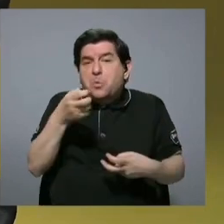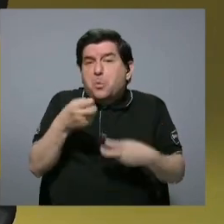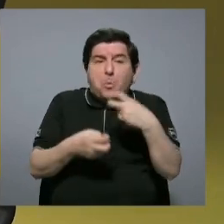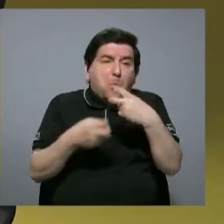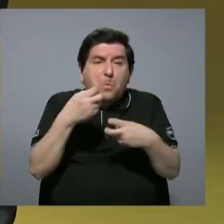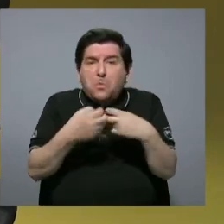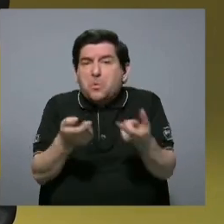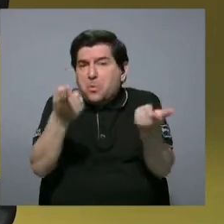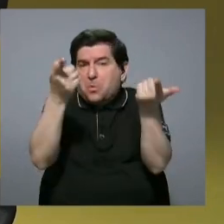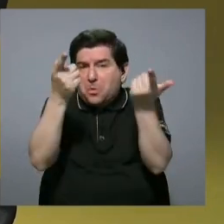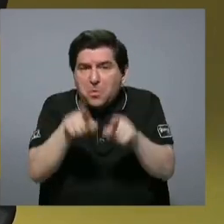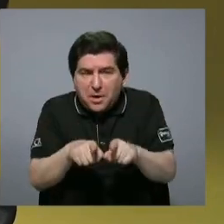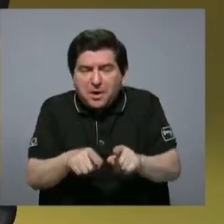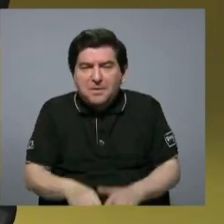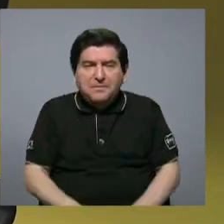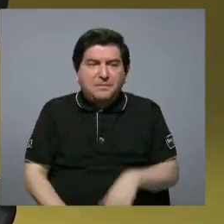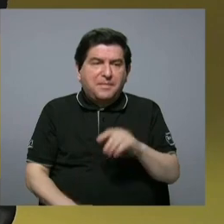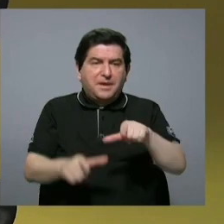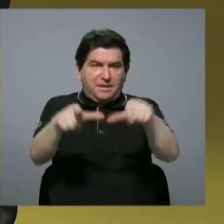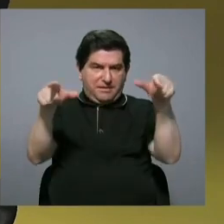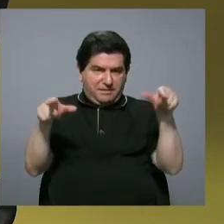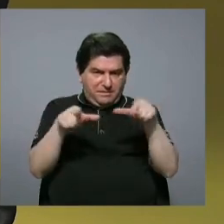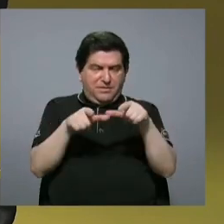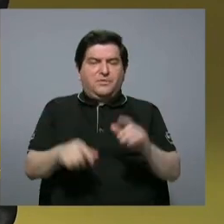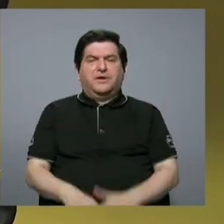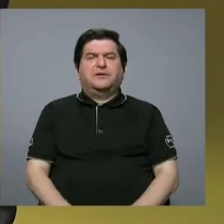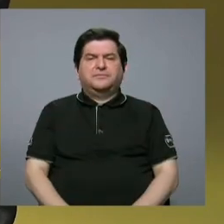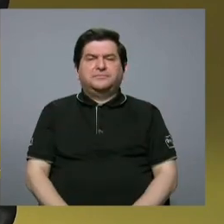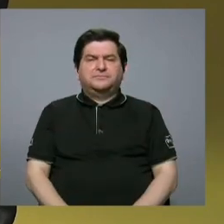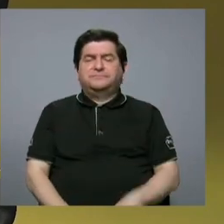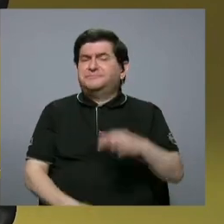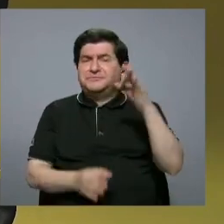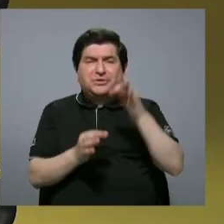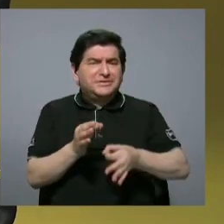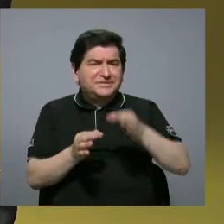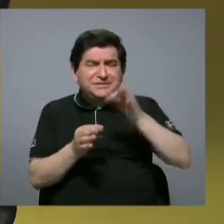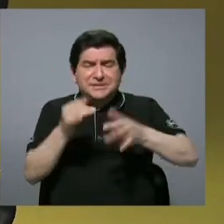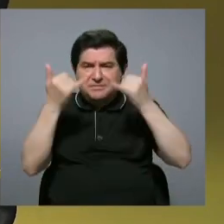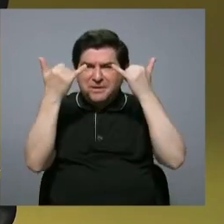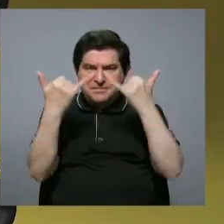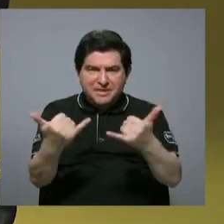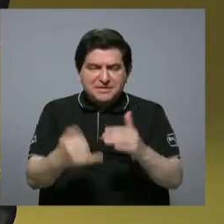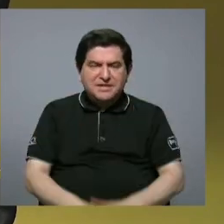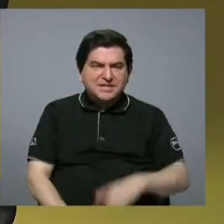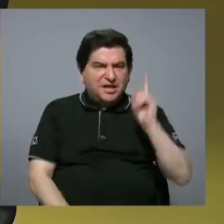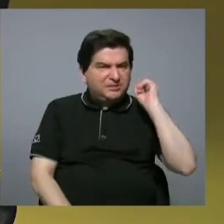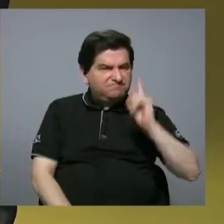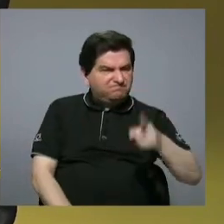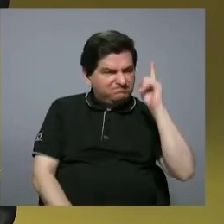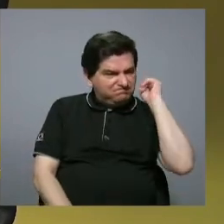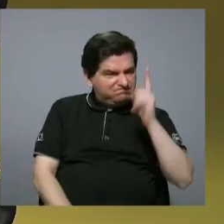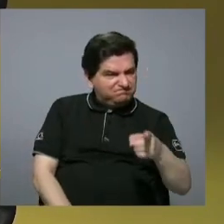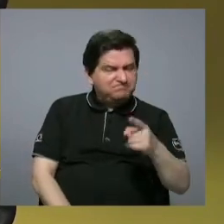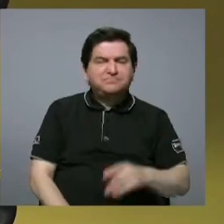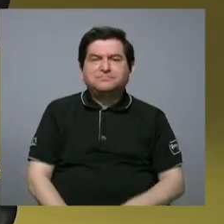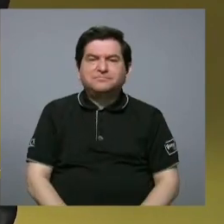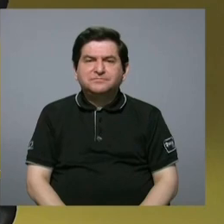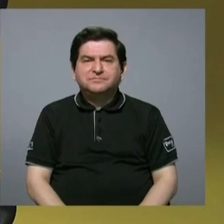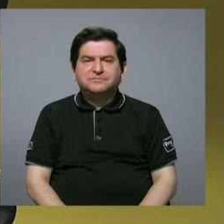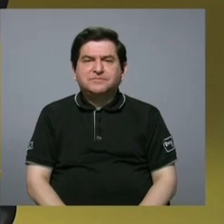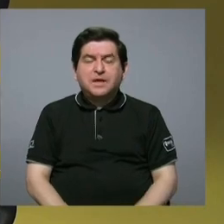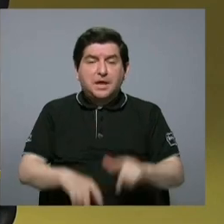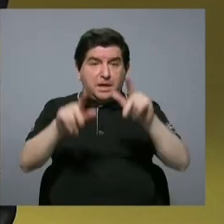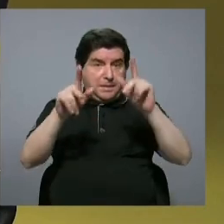que se presente en el partido. Entonces, para empezar, simplemente que ya hay una gran amenaza de que los que